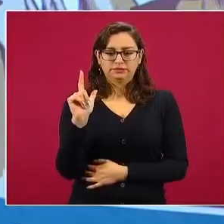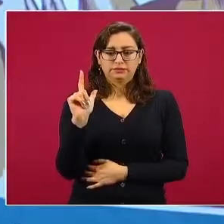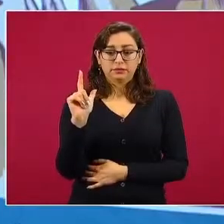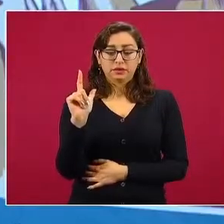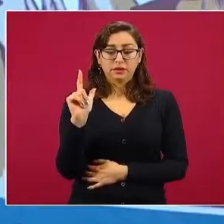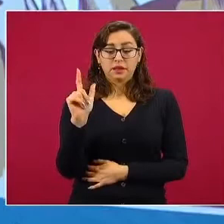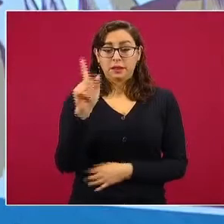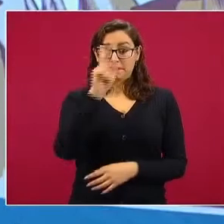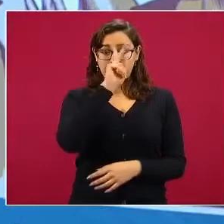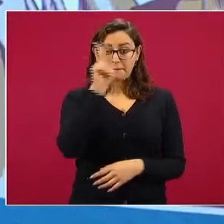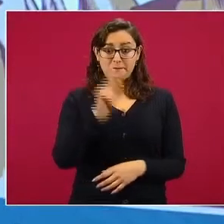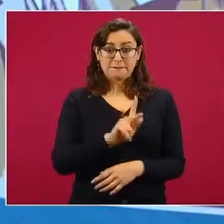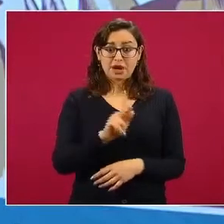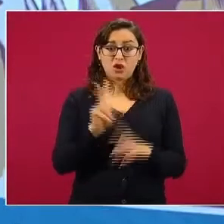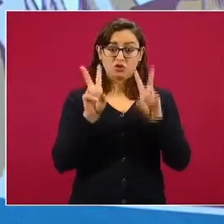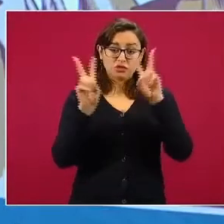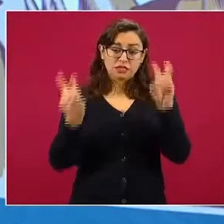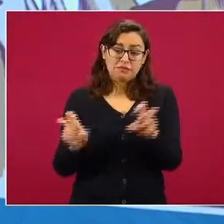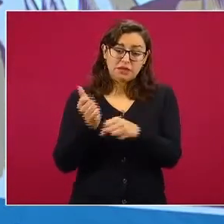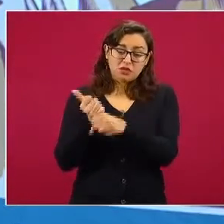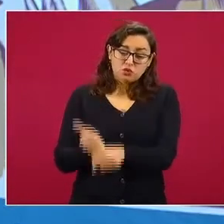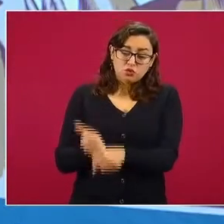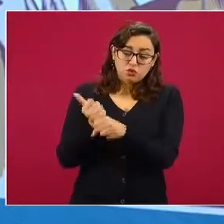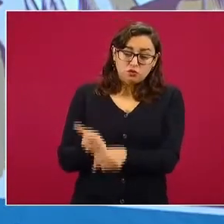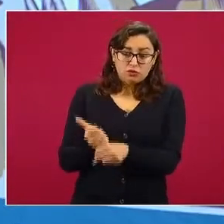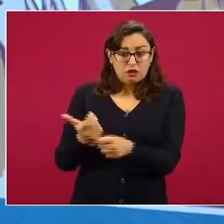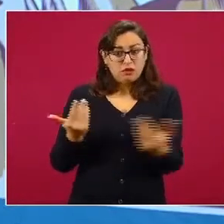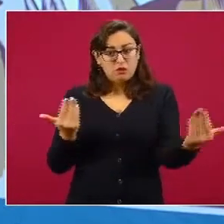en esta situación de desgracia,